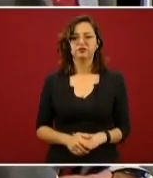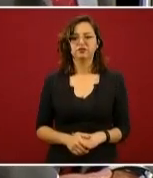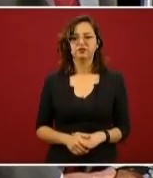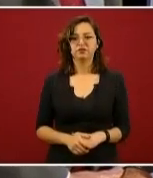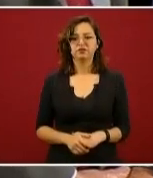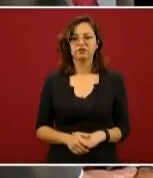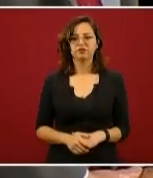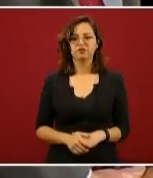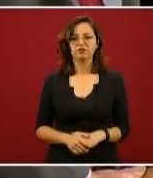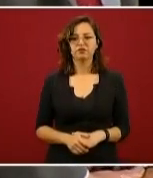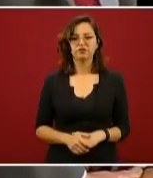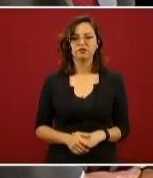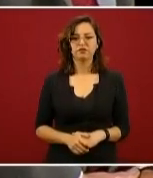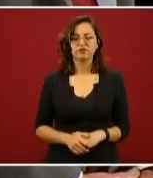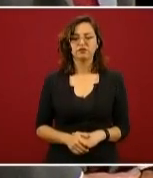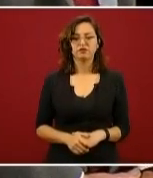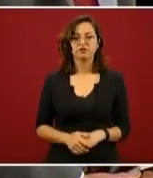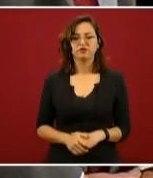No